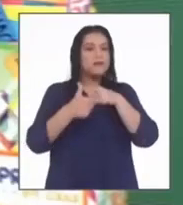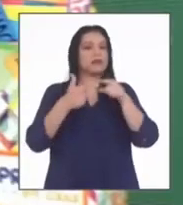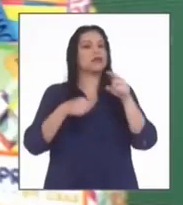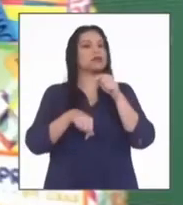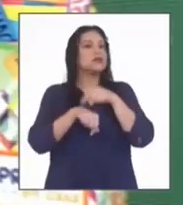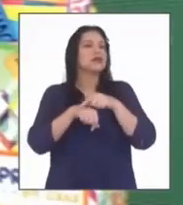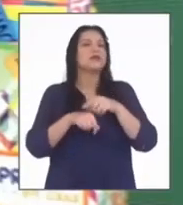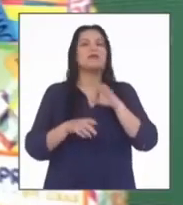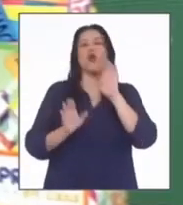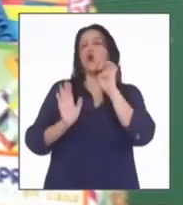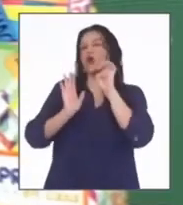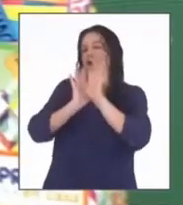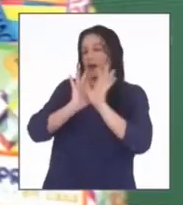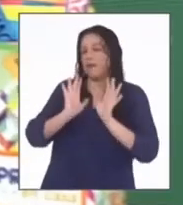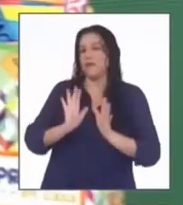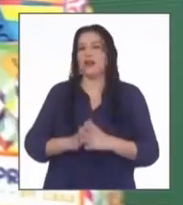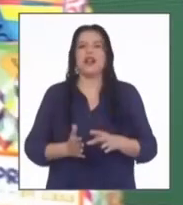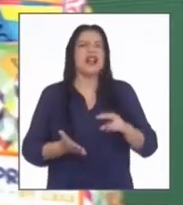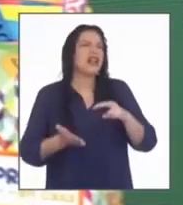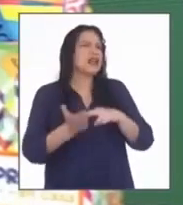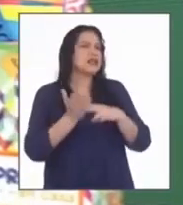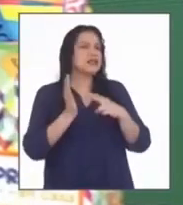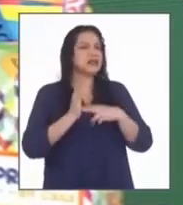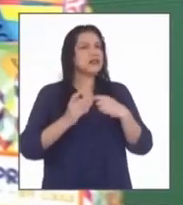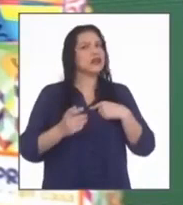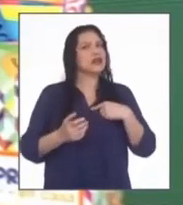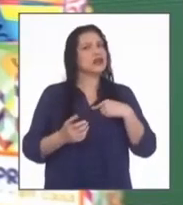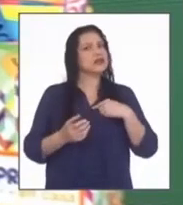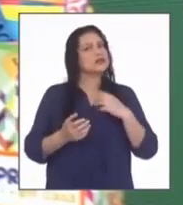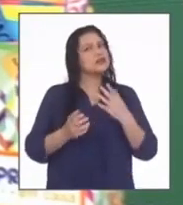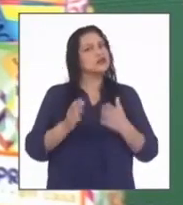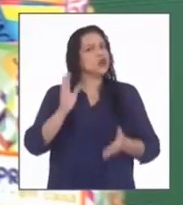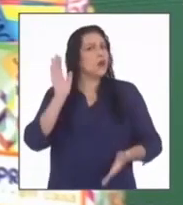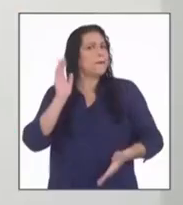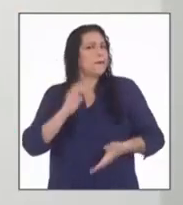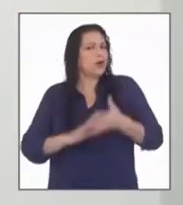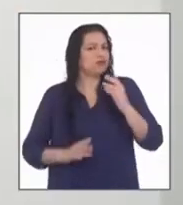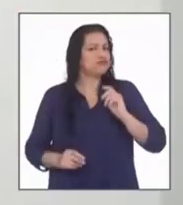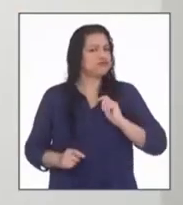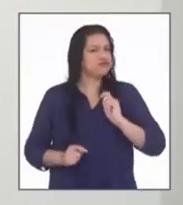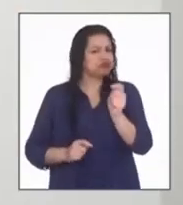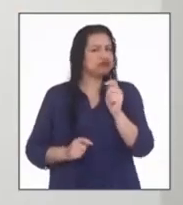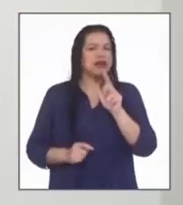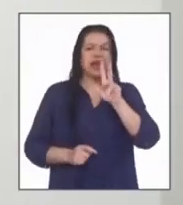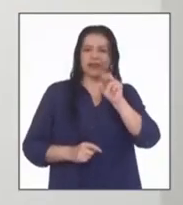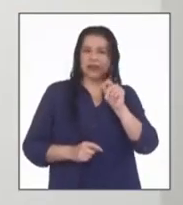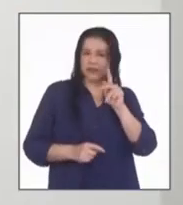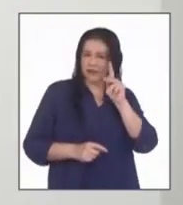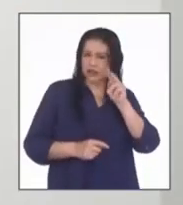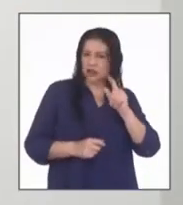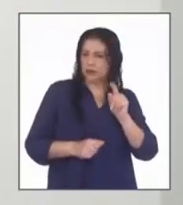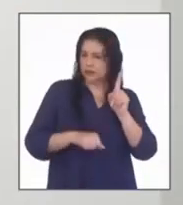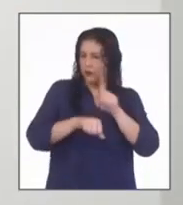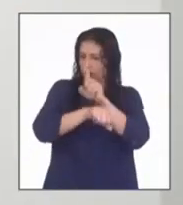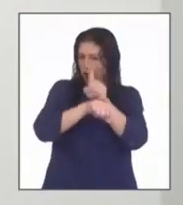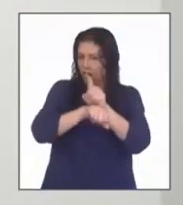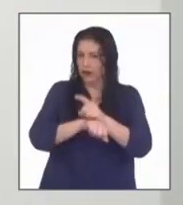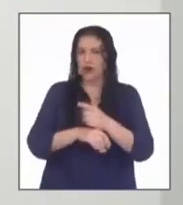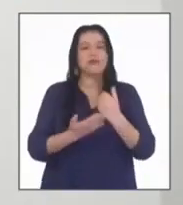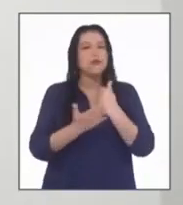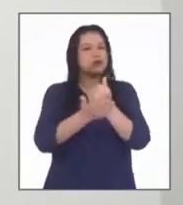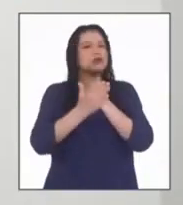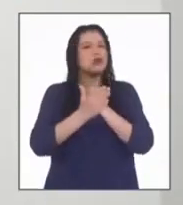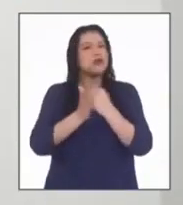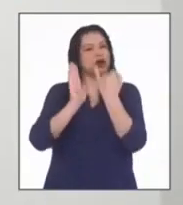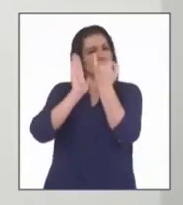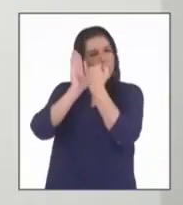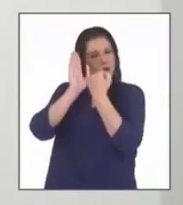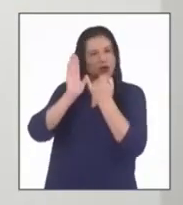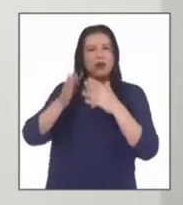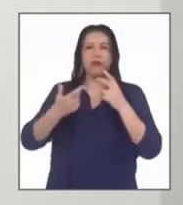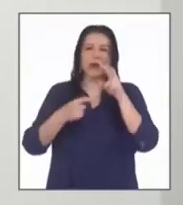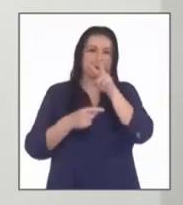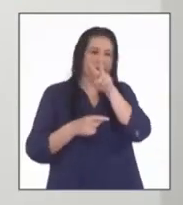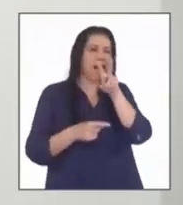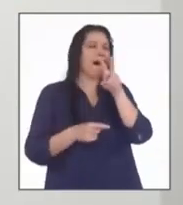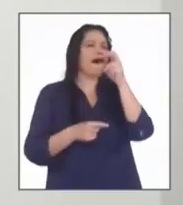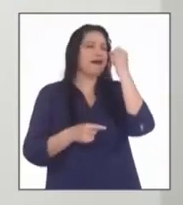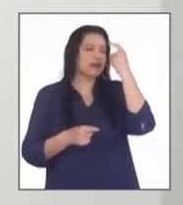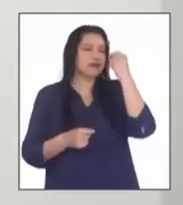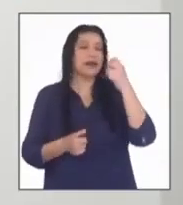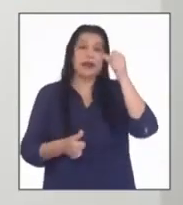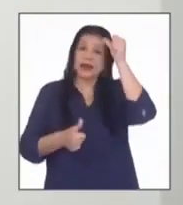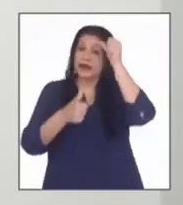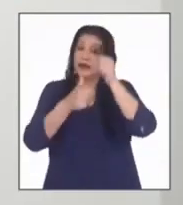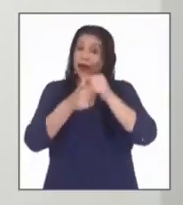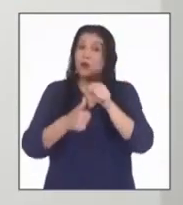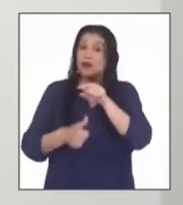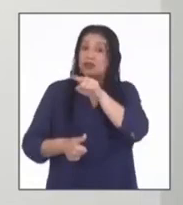Un ejemplo. ¿Qué significa ir a una velocidad de 30 kilómetros por hora? Nos vamos a ayudar con un gráfico que puede ilustrarnos. Recuerden, chicos